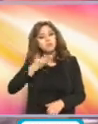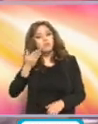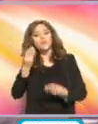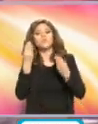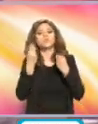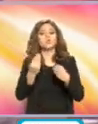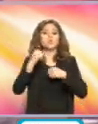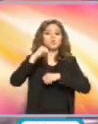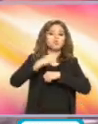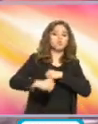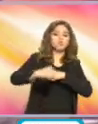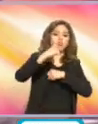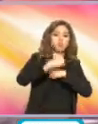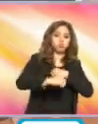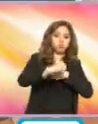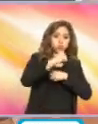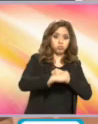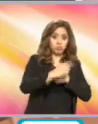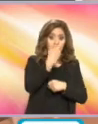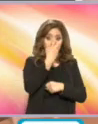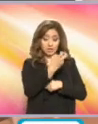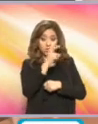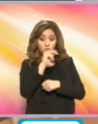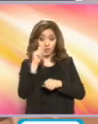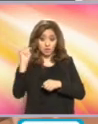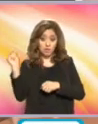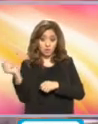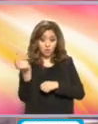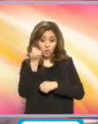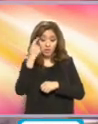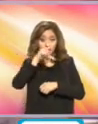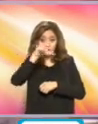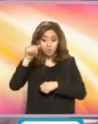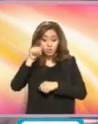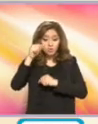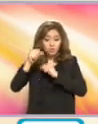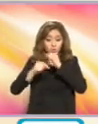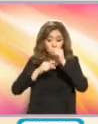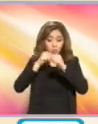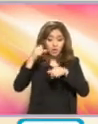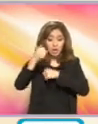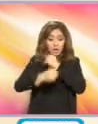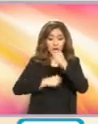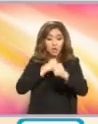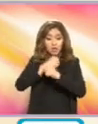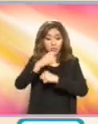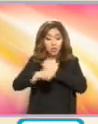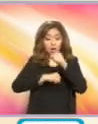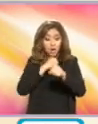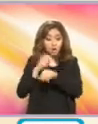sometida a varios tipos de cirugías. No como esto, porque la tecnología pues también va cambiando, ¿no? Por supuesto. Así es, va